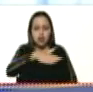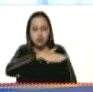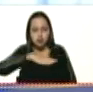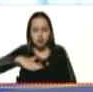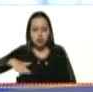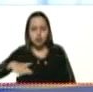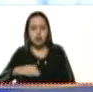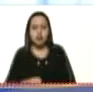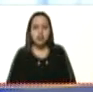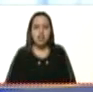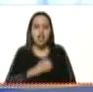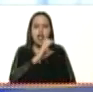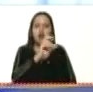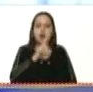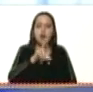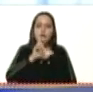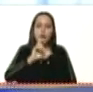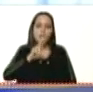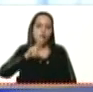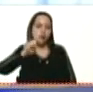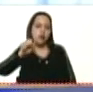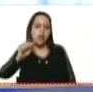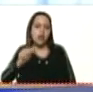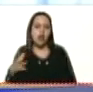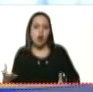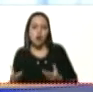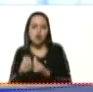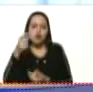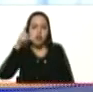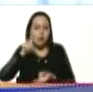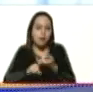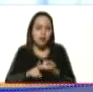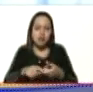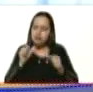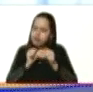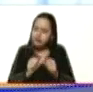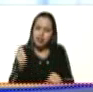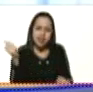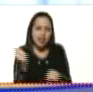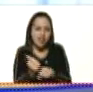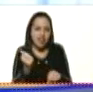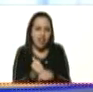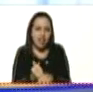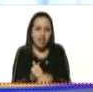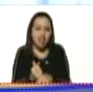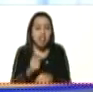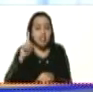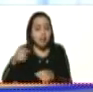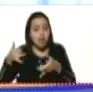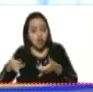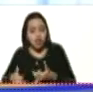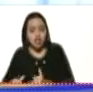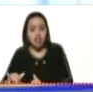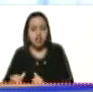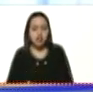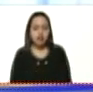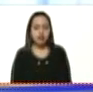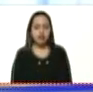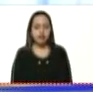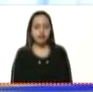Cúcuta, infatigable junto a su esposa patriota Dolores Cueva y su pequeña hija María del